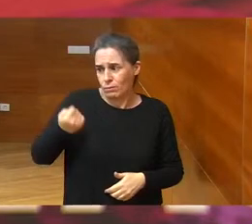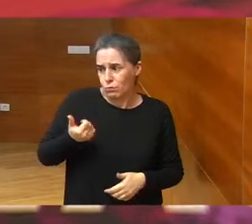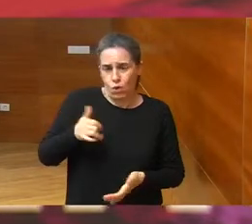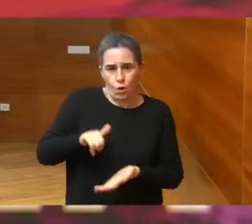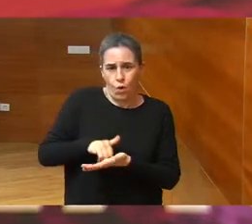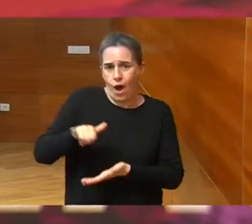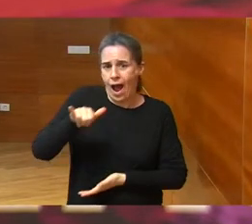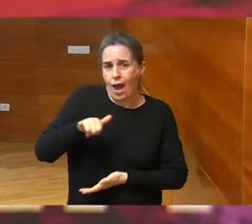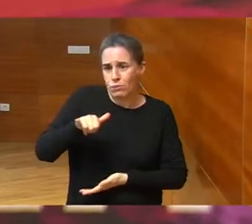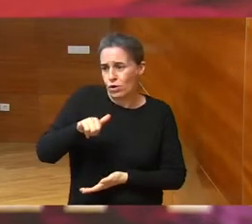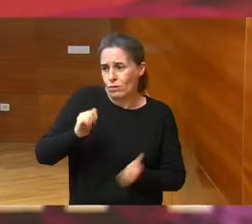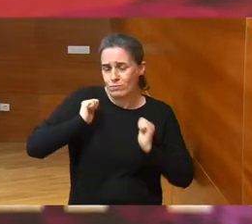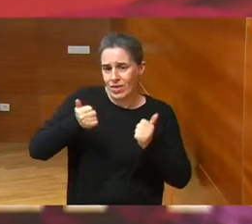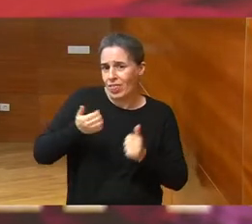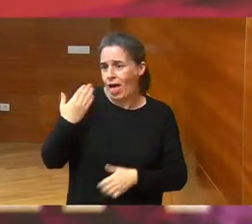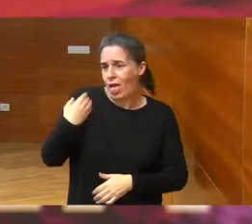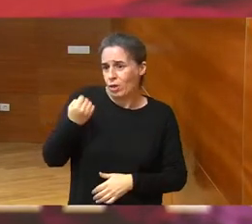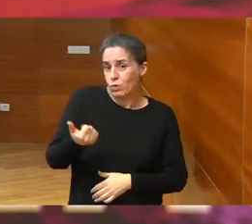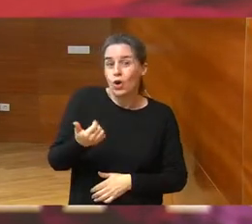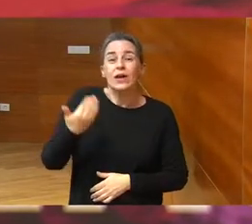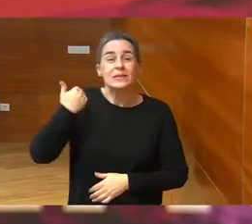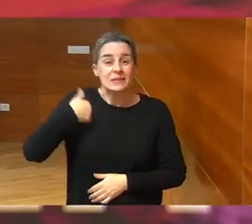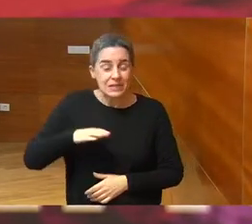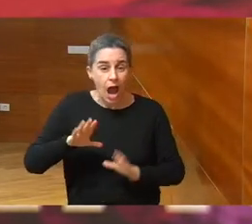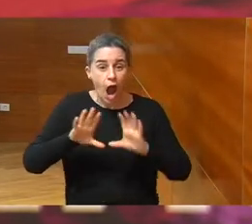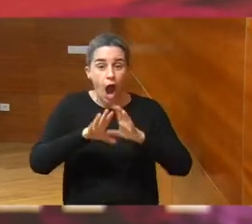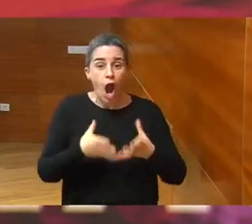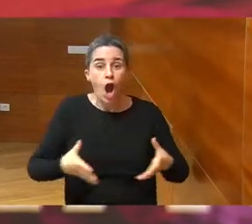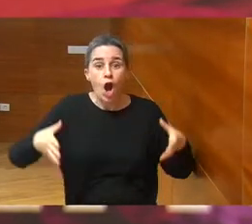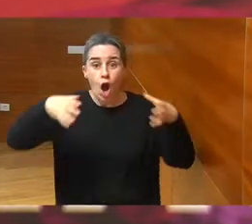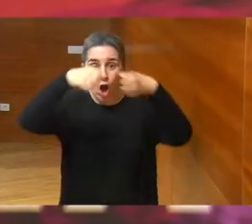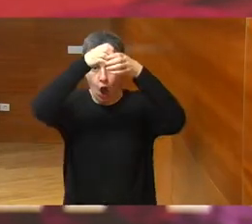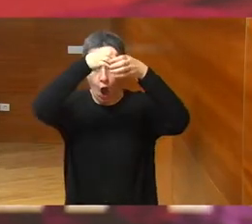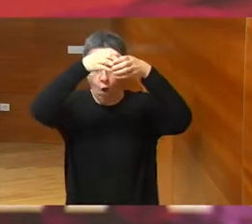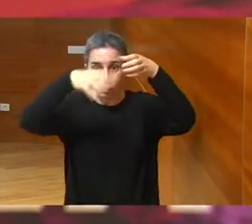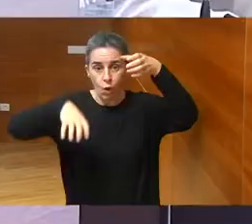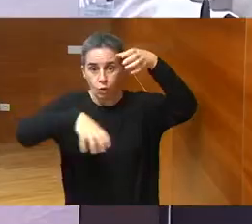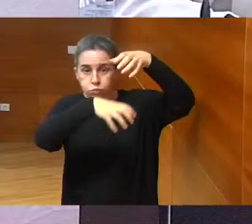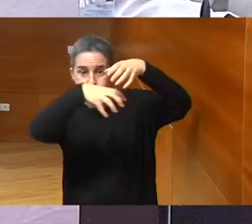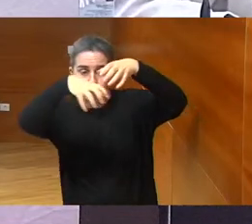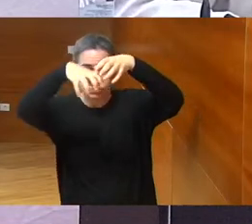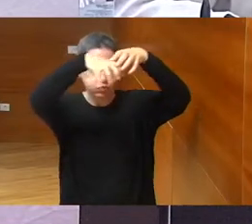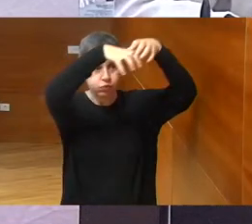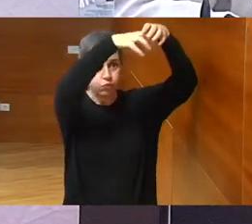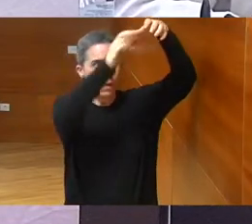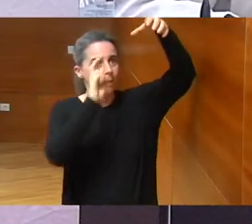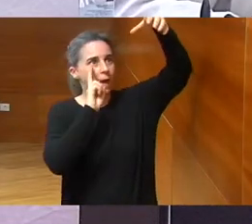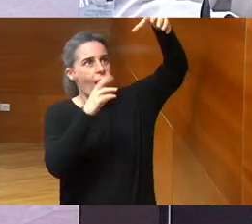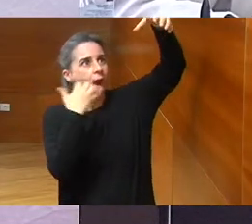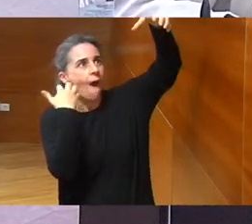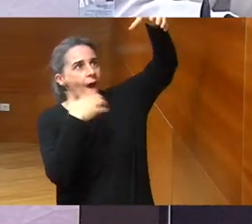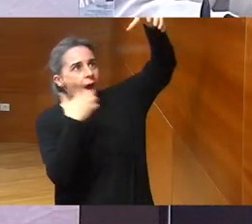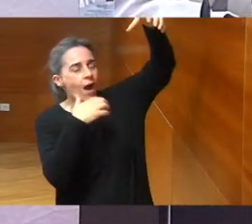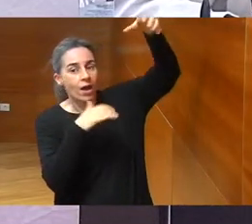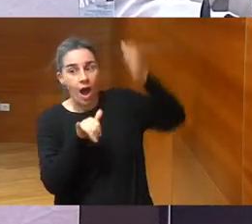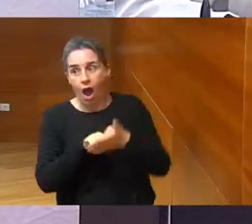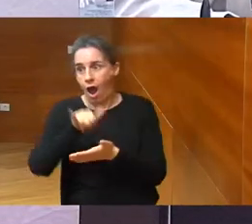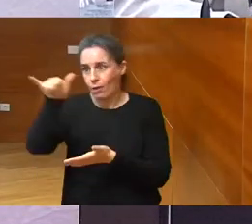se va a haber un globo era una causa extraordinaria Pues un avión propulsado más